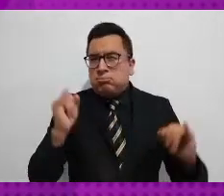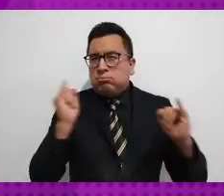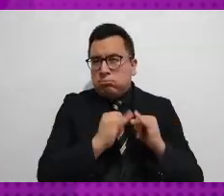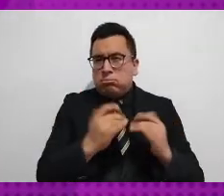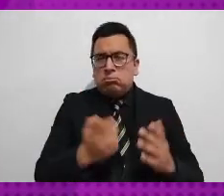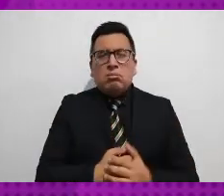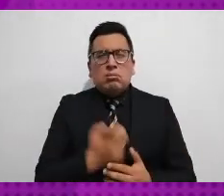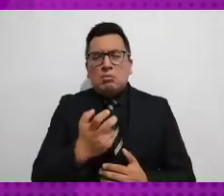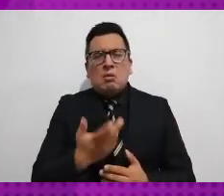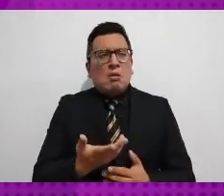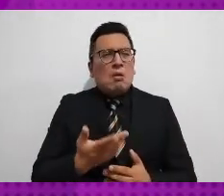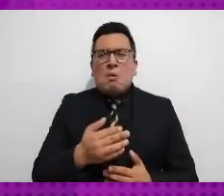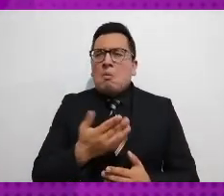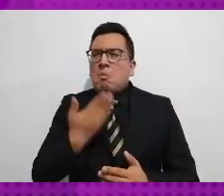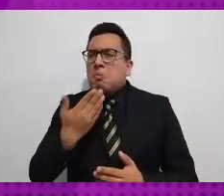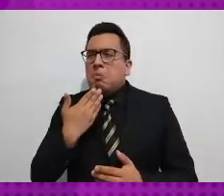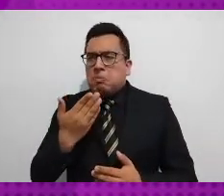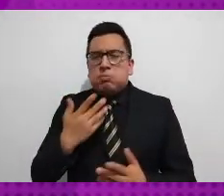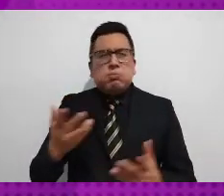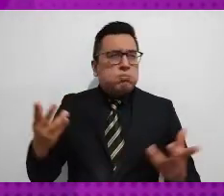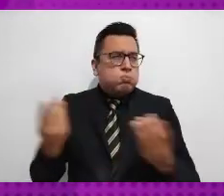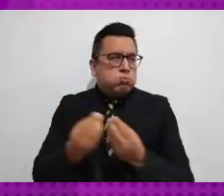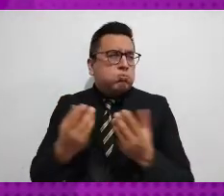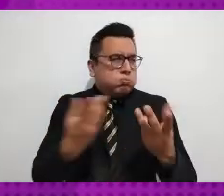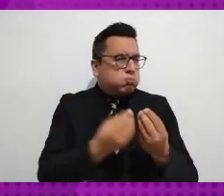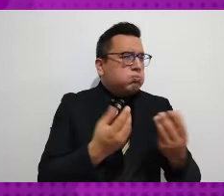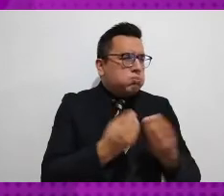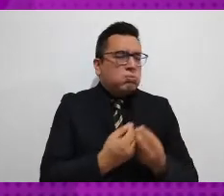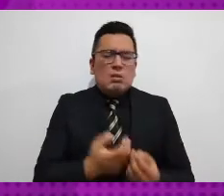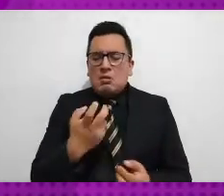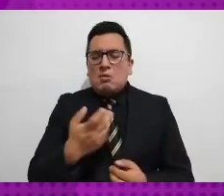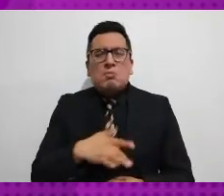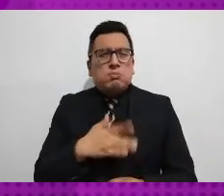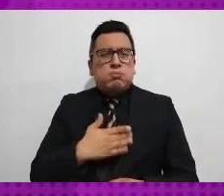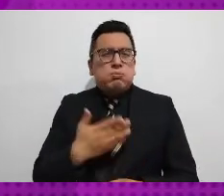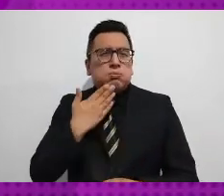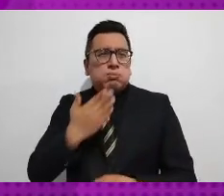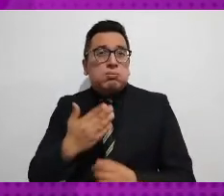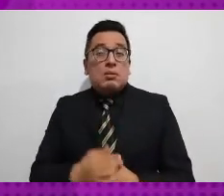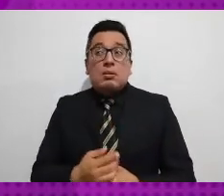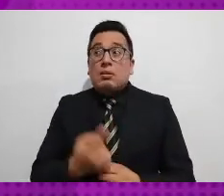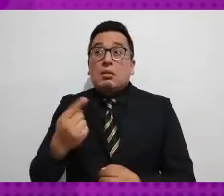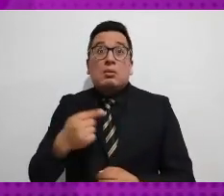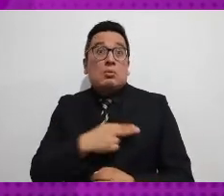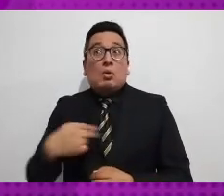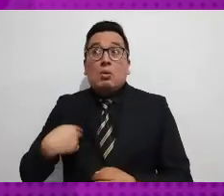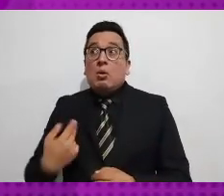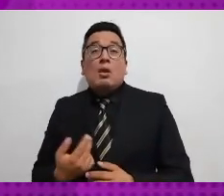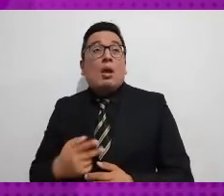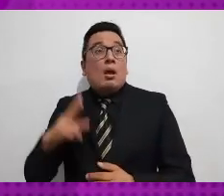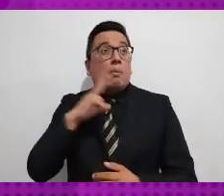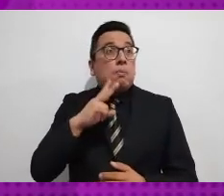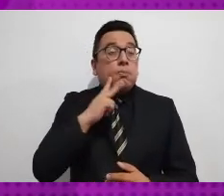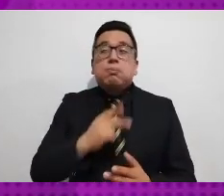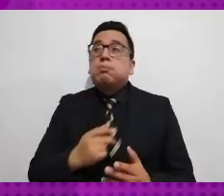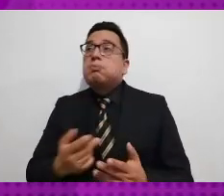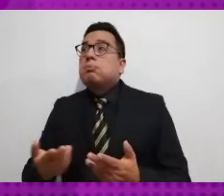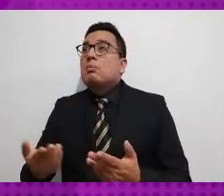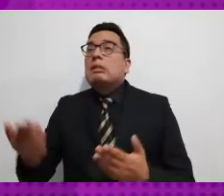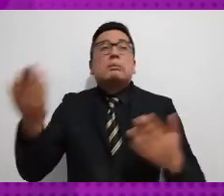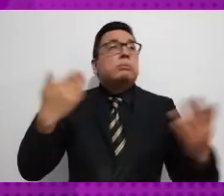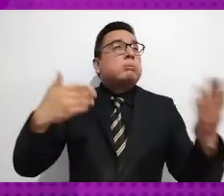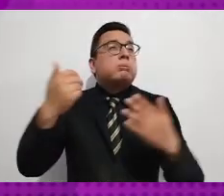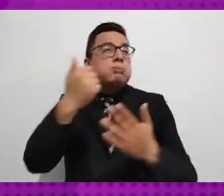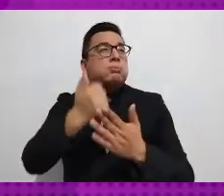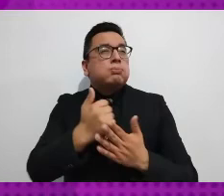bastante inclusivos y esto pues es algo que se agradece siempre cuando uno viene del activismo social, esto se agradece mucho.